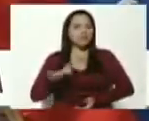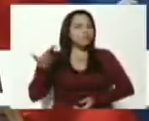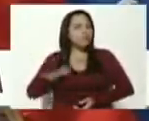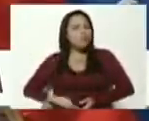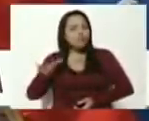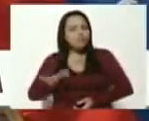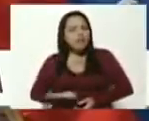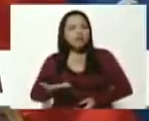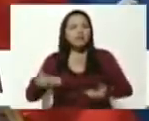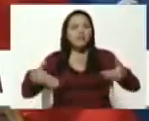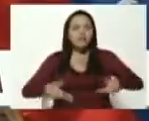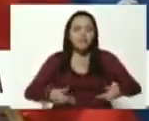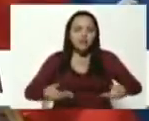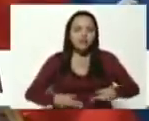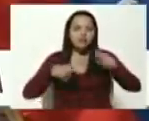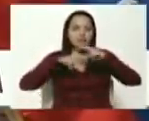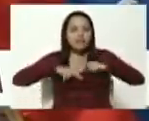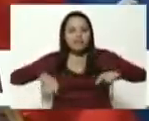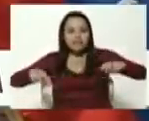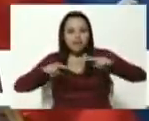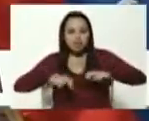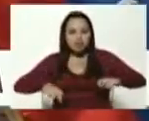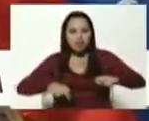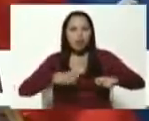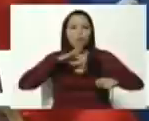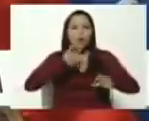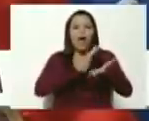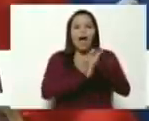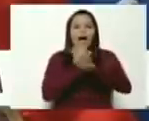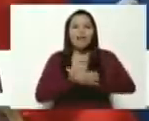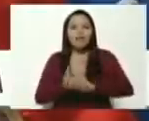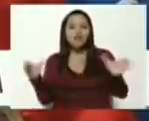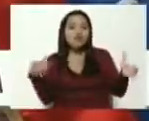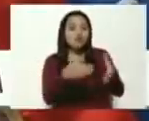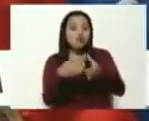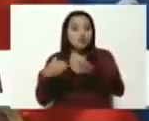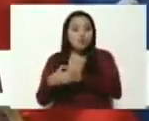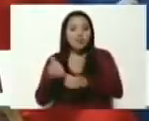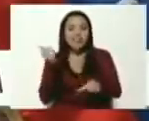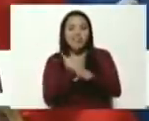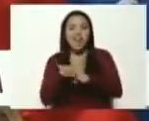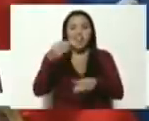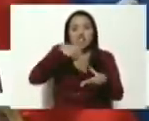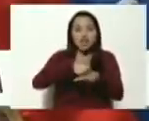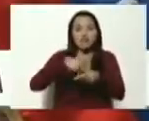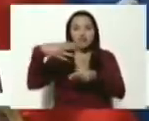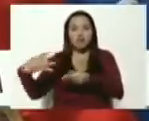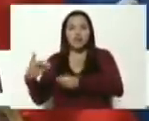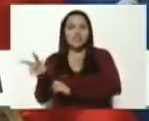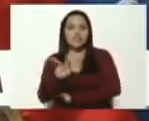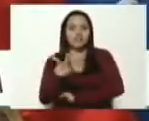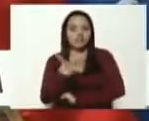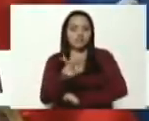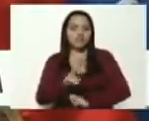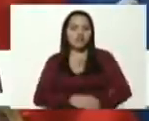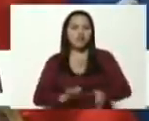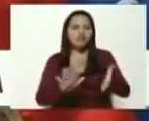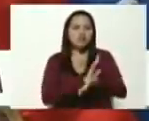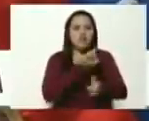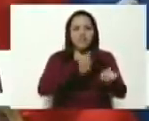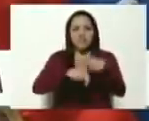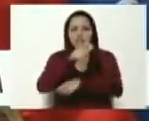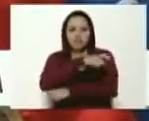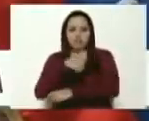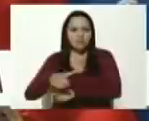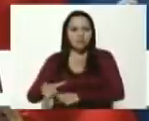importantes esfuerzos de investigación para desmantelar estas redes que operan dentro y fuera de nuestro país. A pesar de